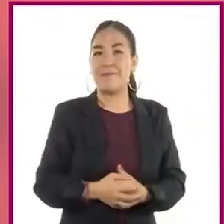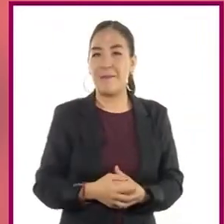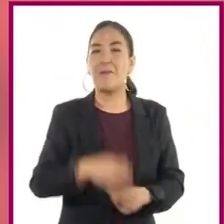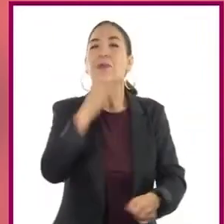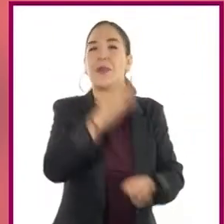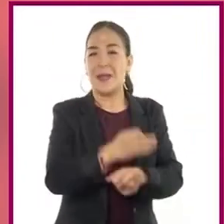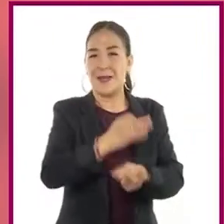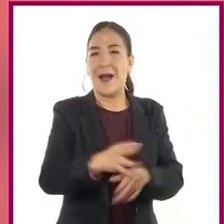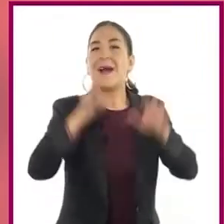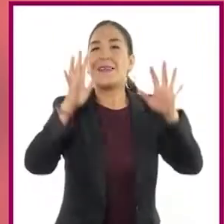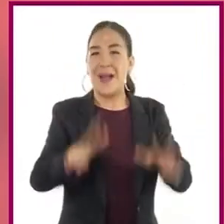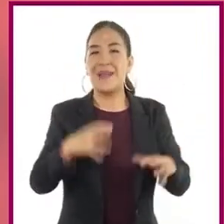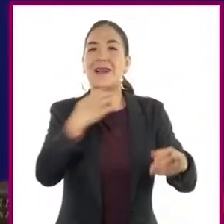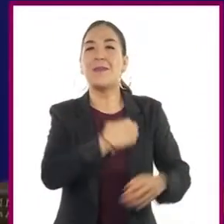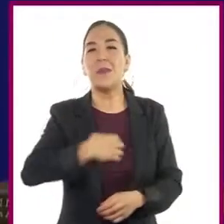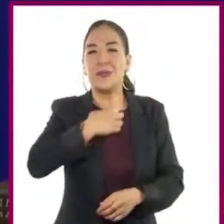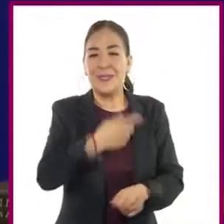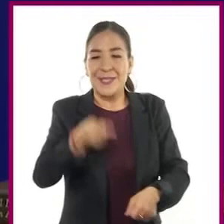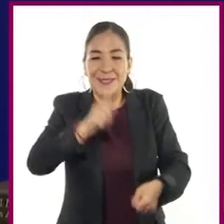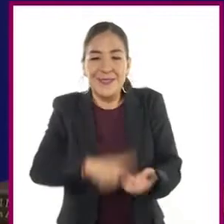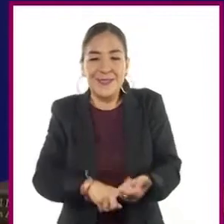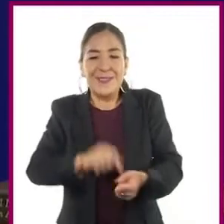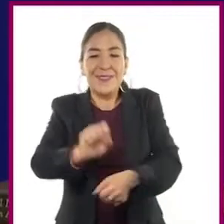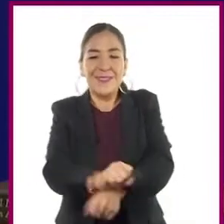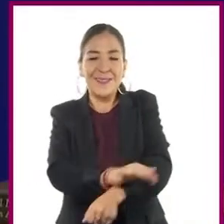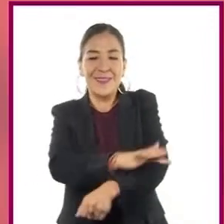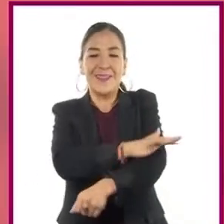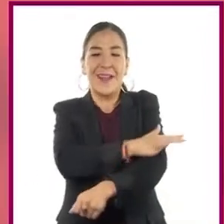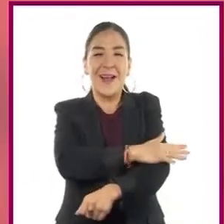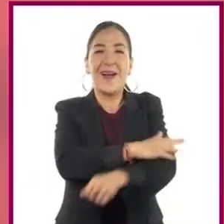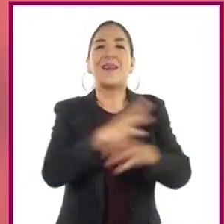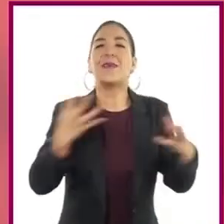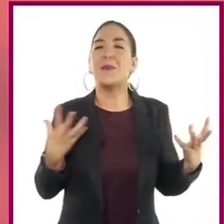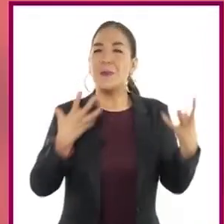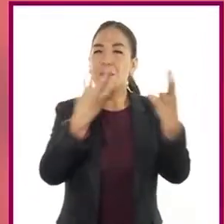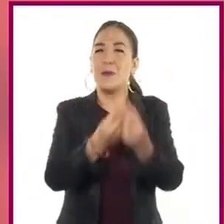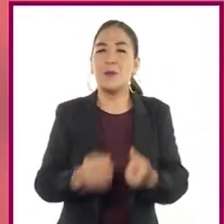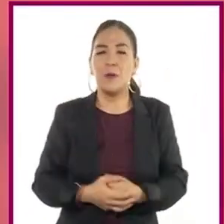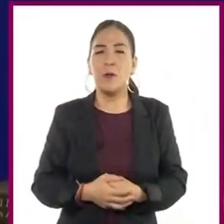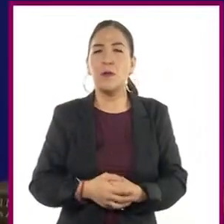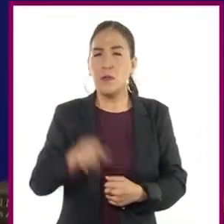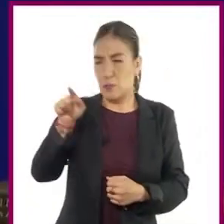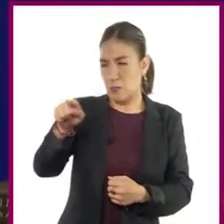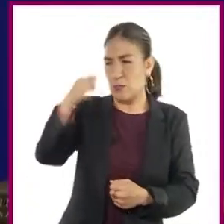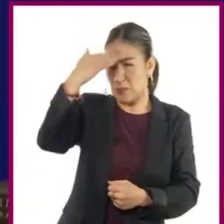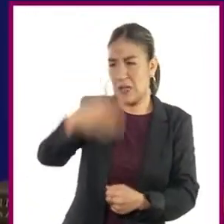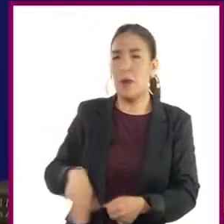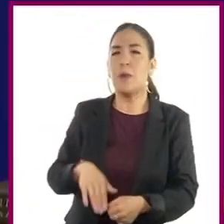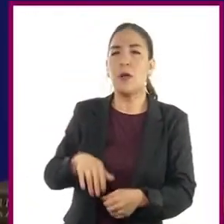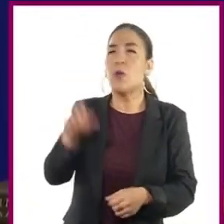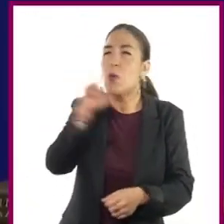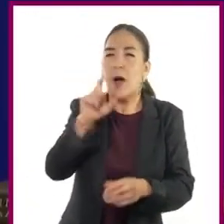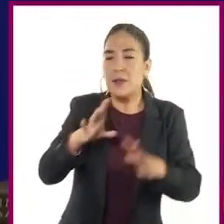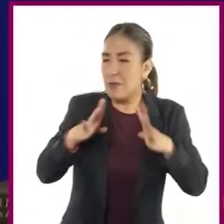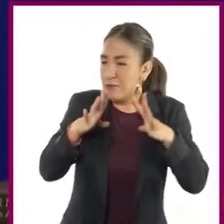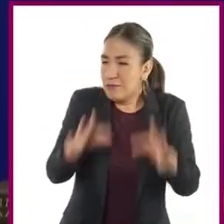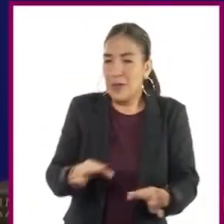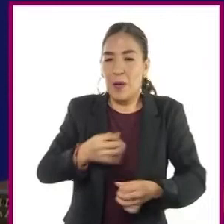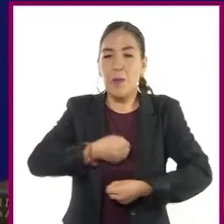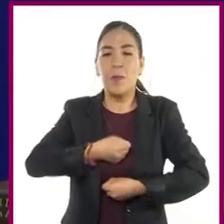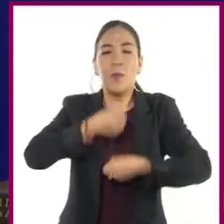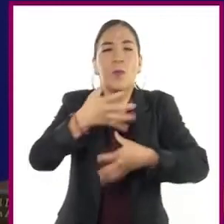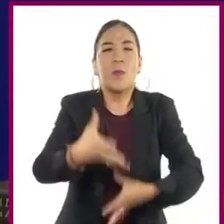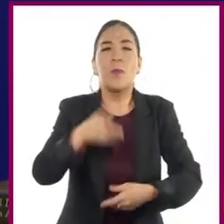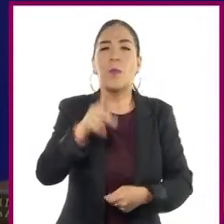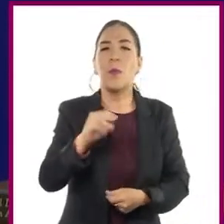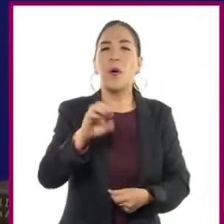Explotemos nuestras emociones contenidas junto con ellos. ¿Sabes desde cuándo apareció la poesía? Me imagino que desde que